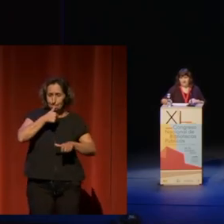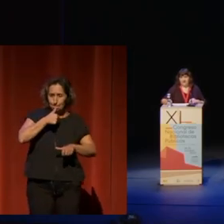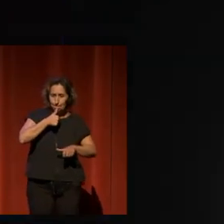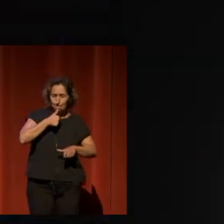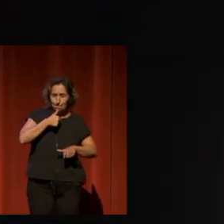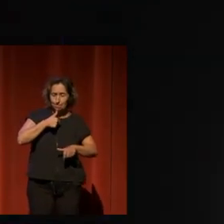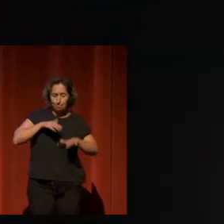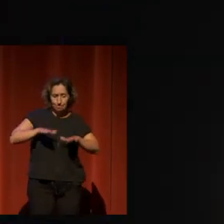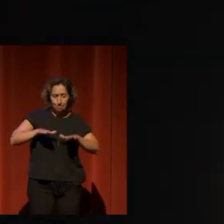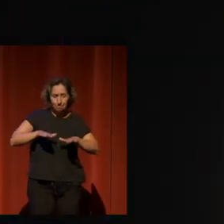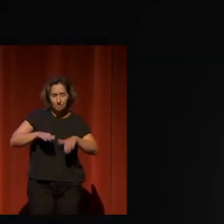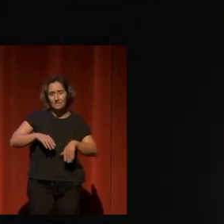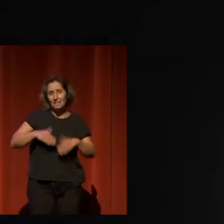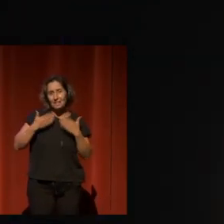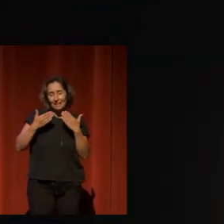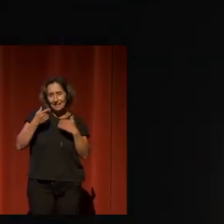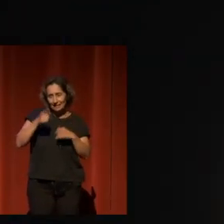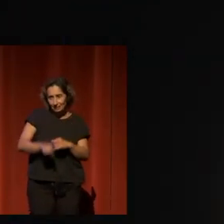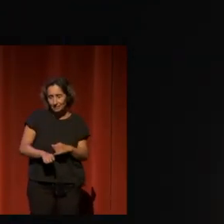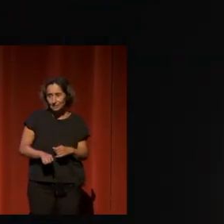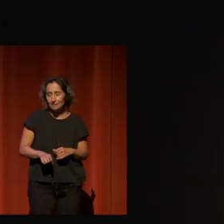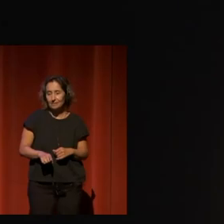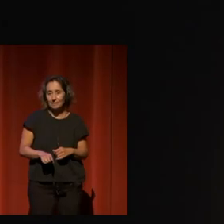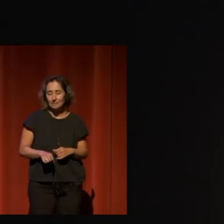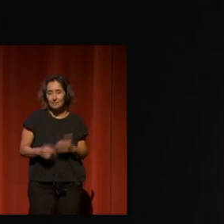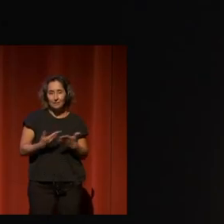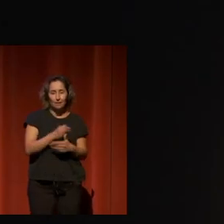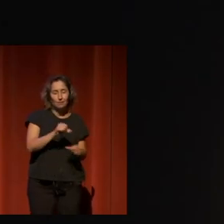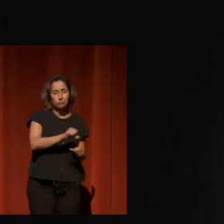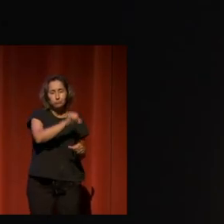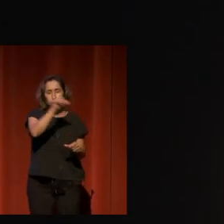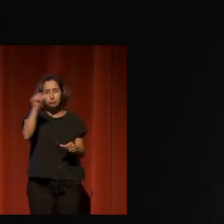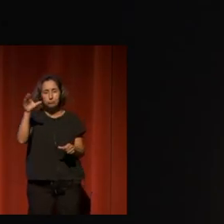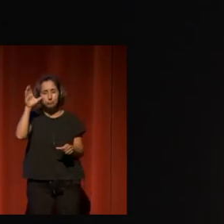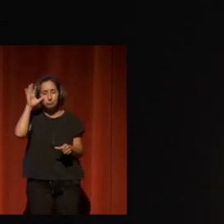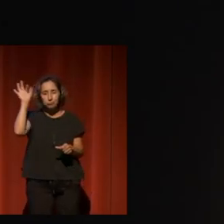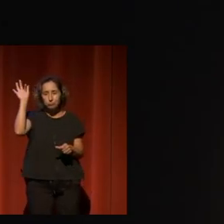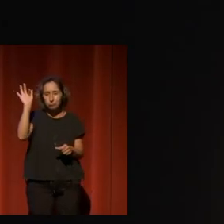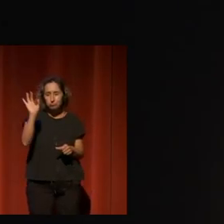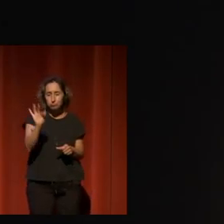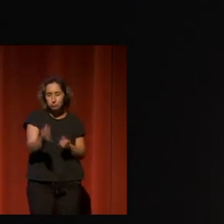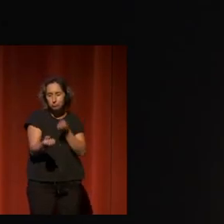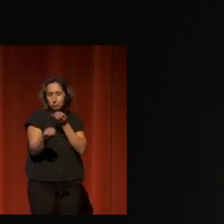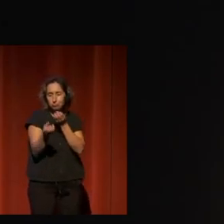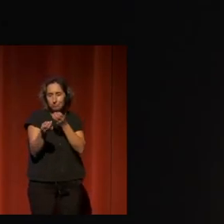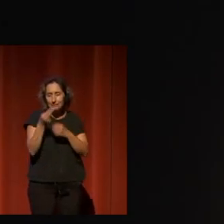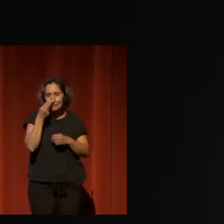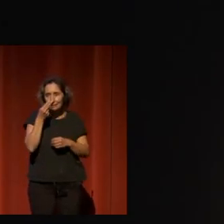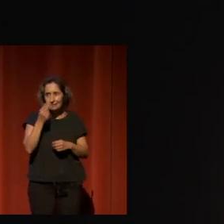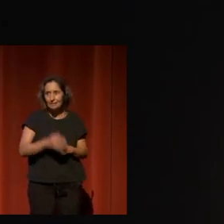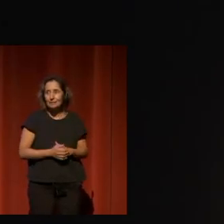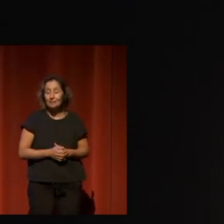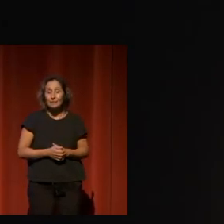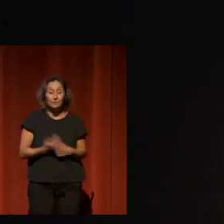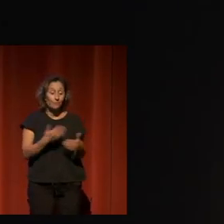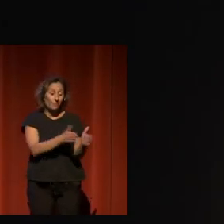y que estáis aquí todavía siguiendo con interés estas comunicaciones que las de mis compañeras han sido